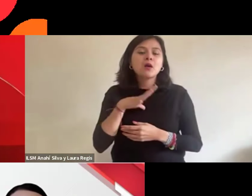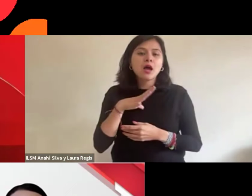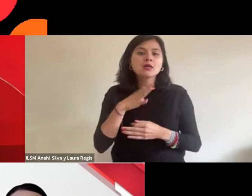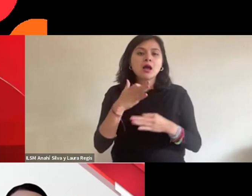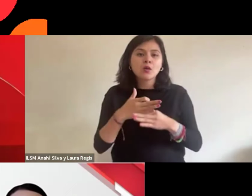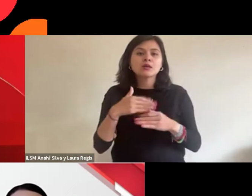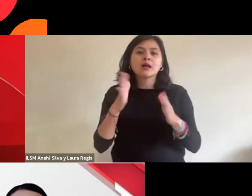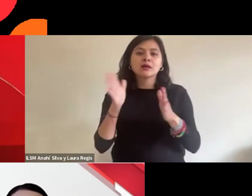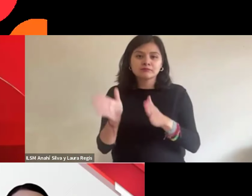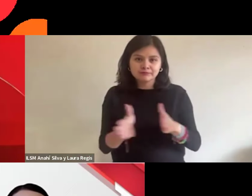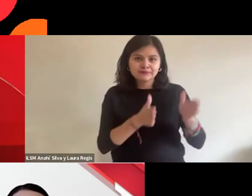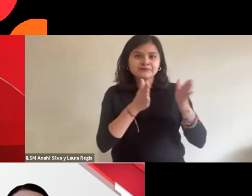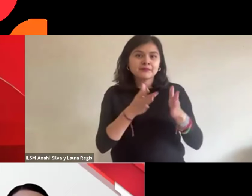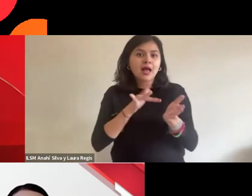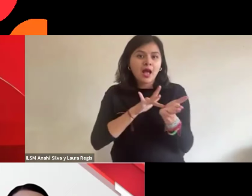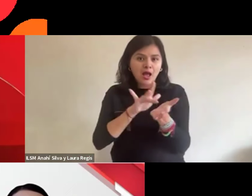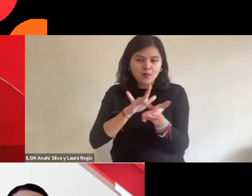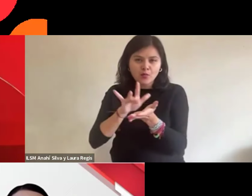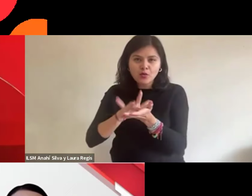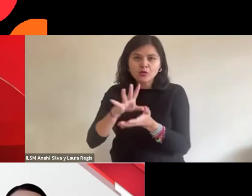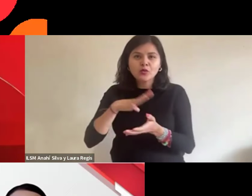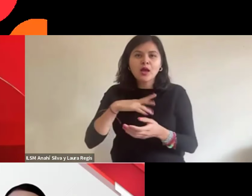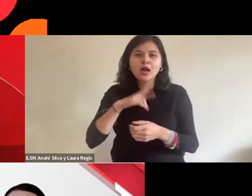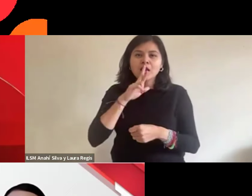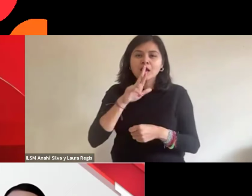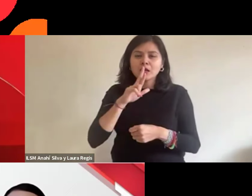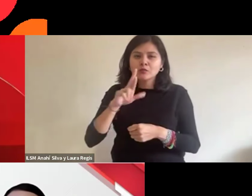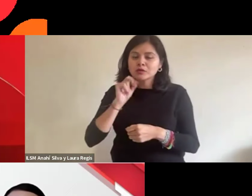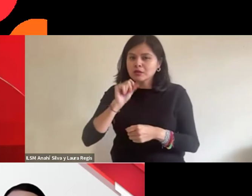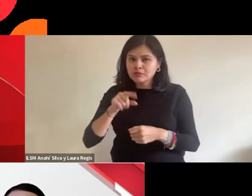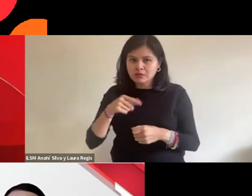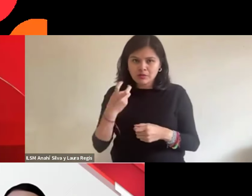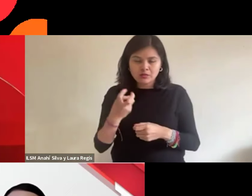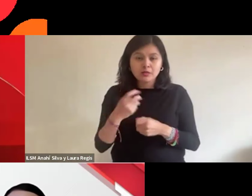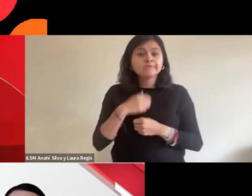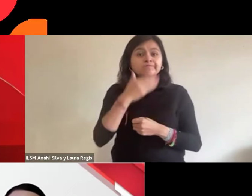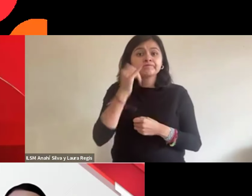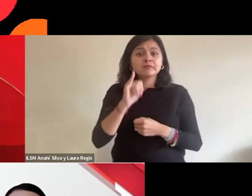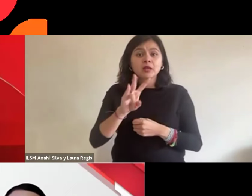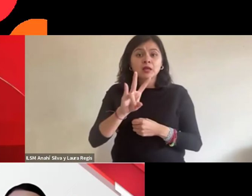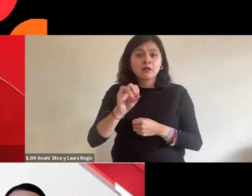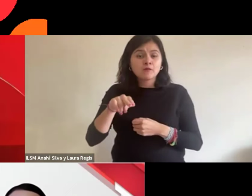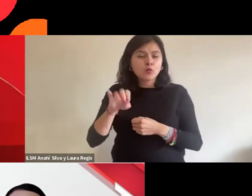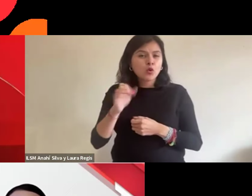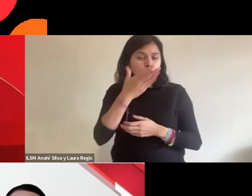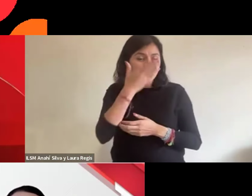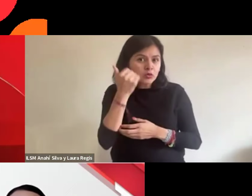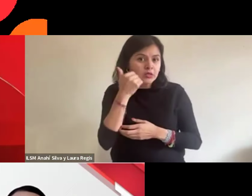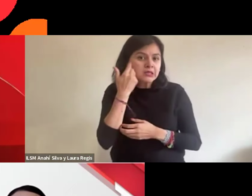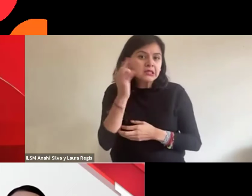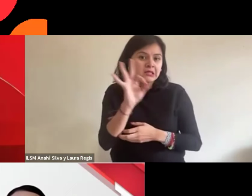vamos a pasarlas para el apoyo a la respuesta de las mismas. Ivonne, no sé si gustes